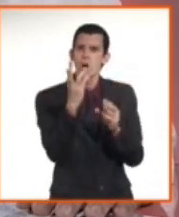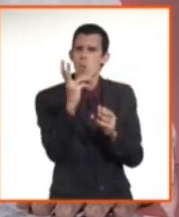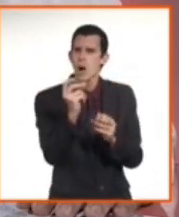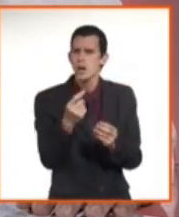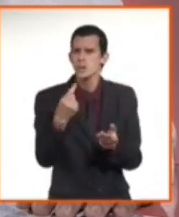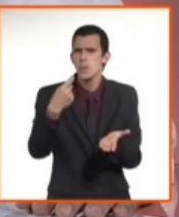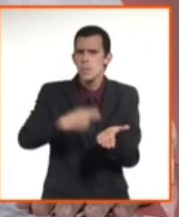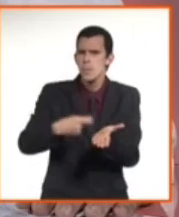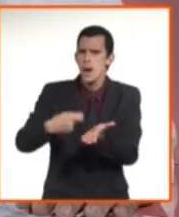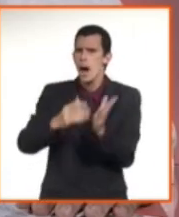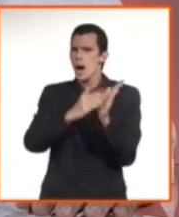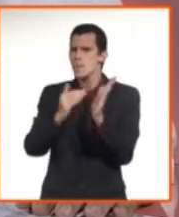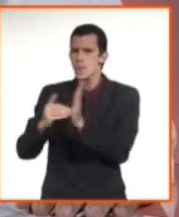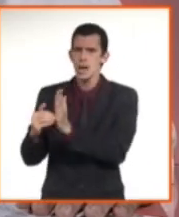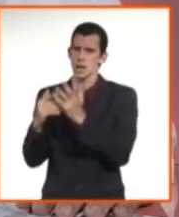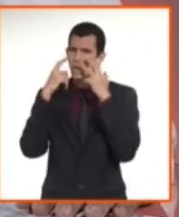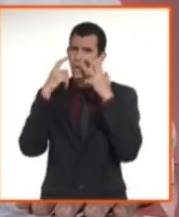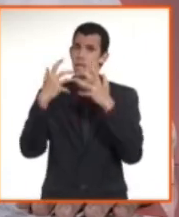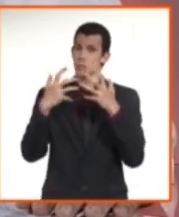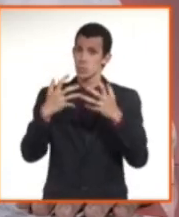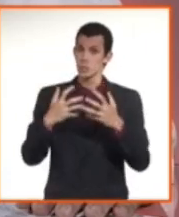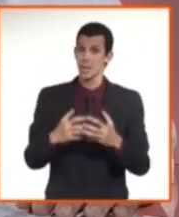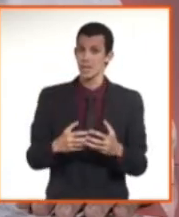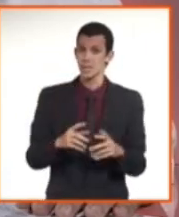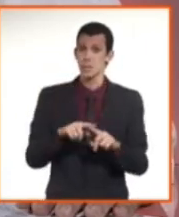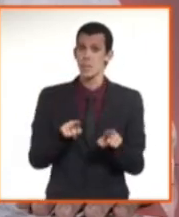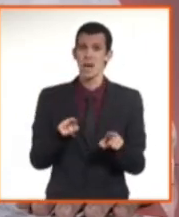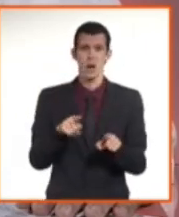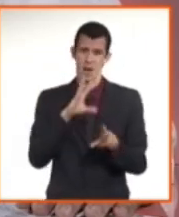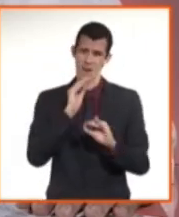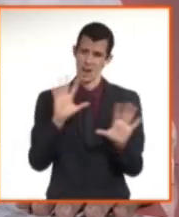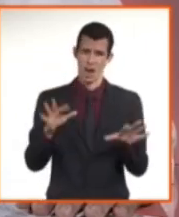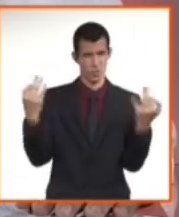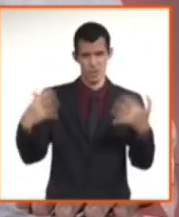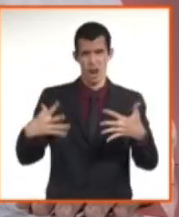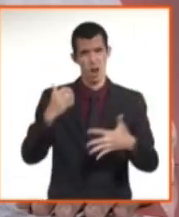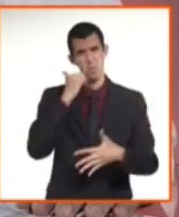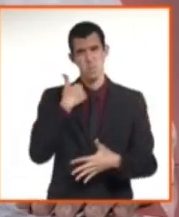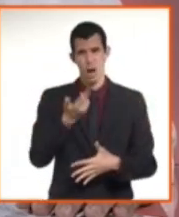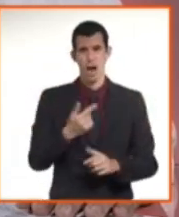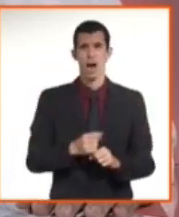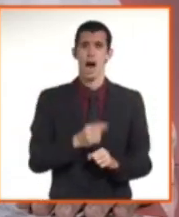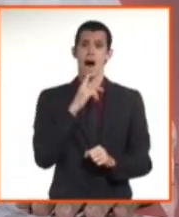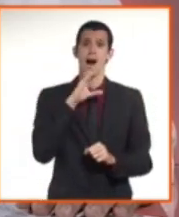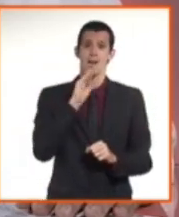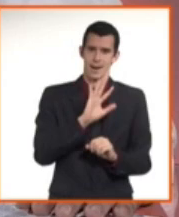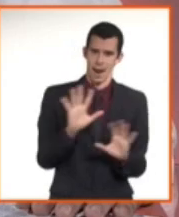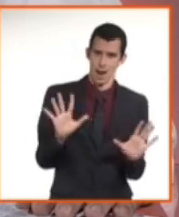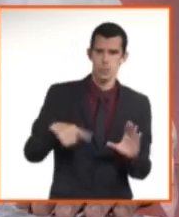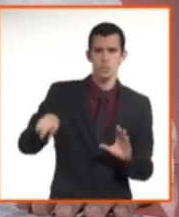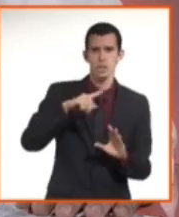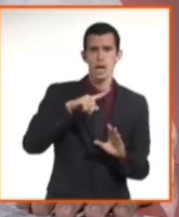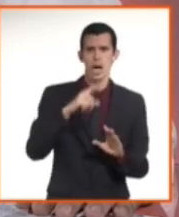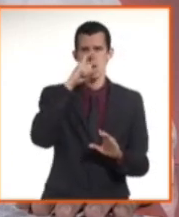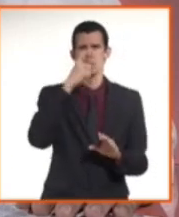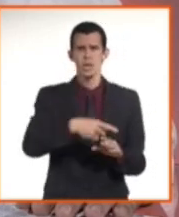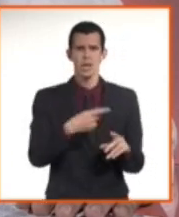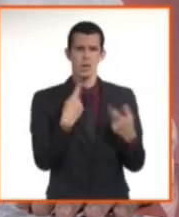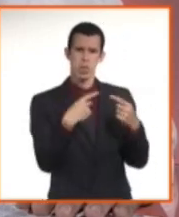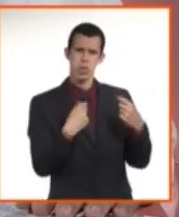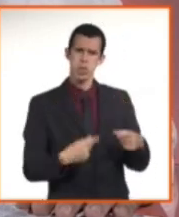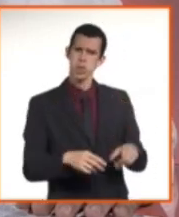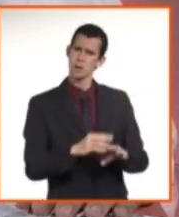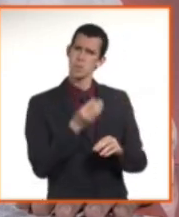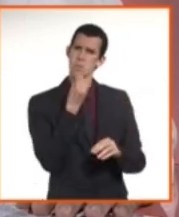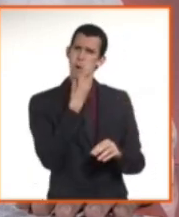lo que quiere decir es que la gente no malgaste la electricidad, no malgaste el combustible, porque son fuentes importantes de divisas que tiene el país. Y